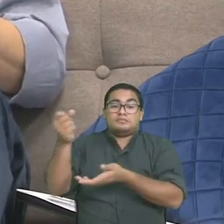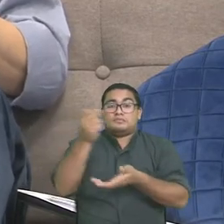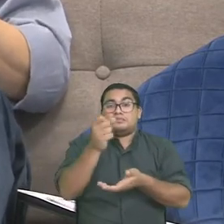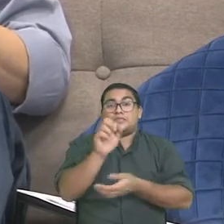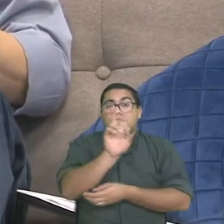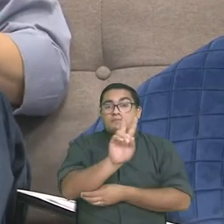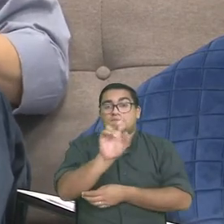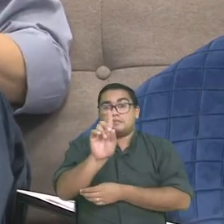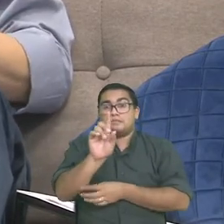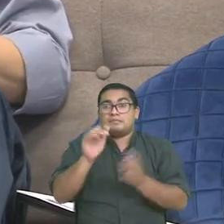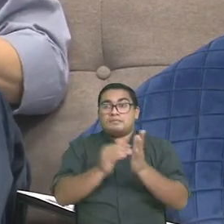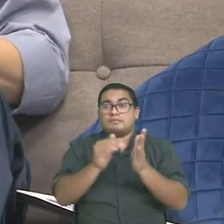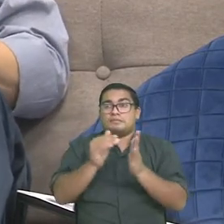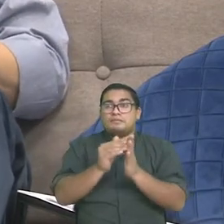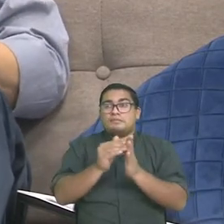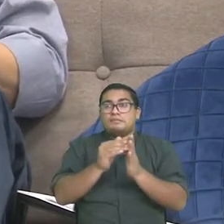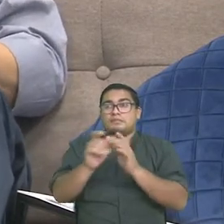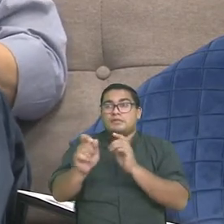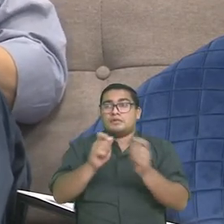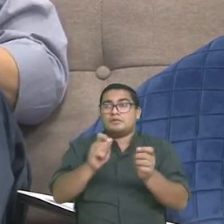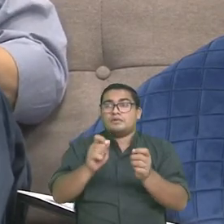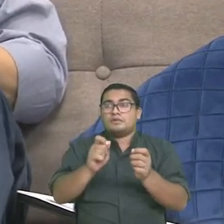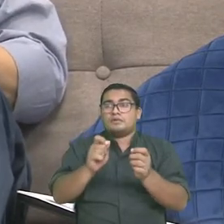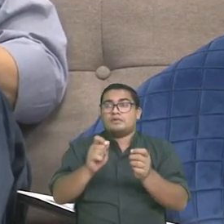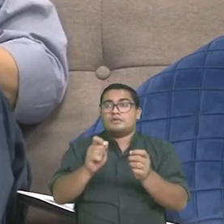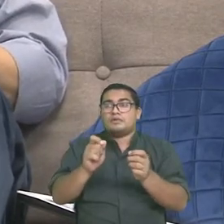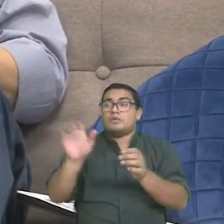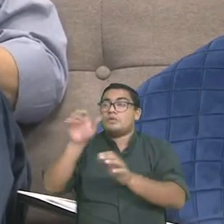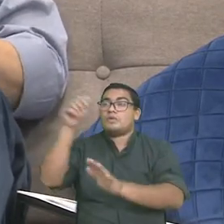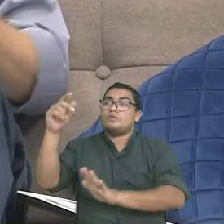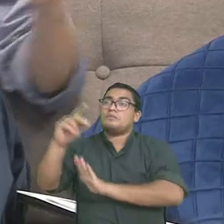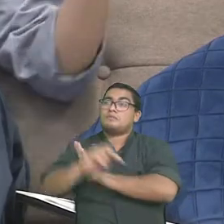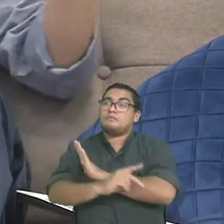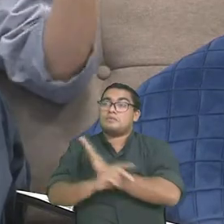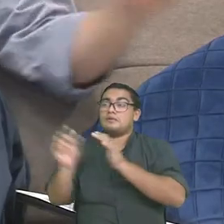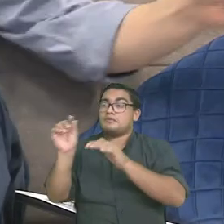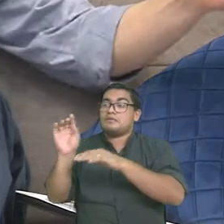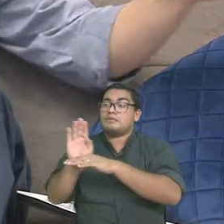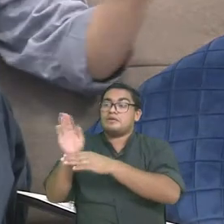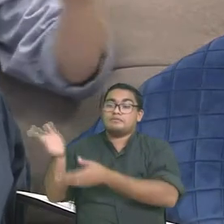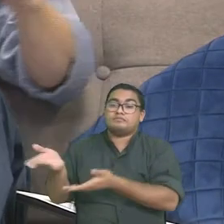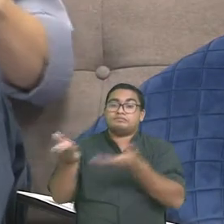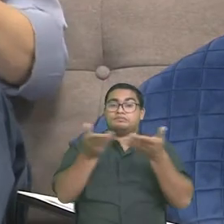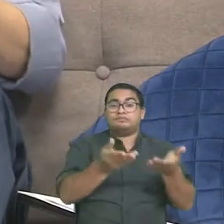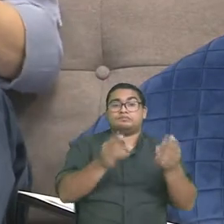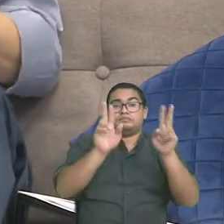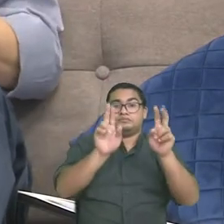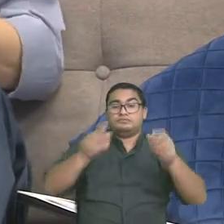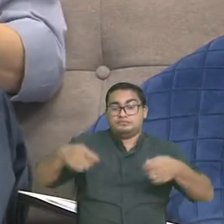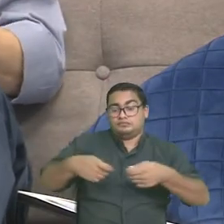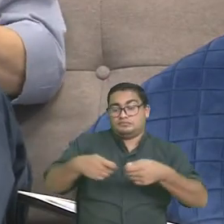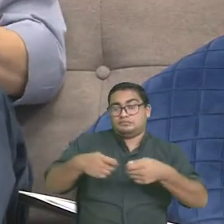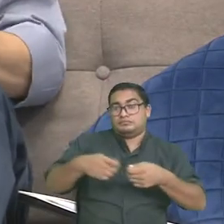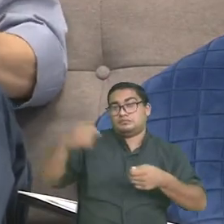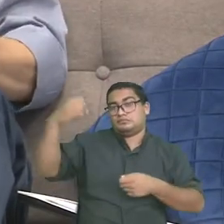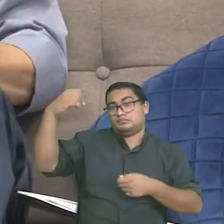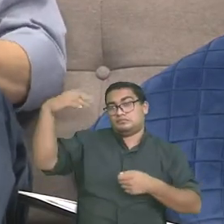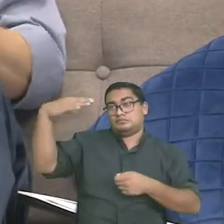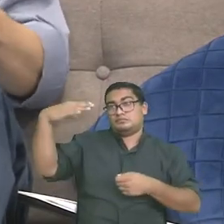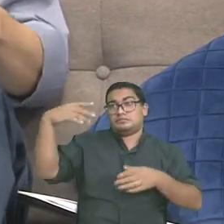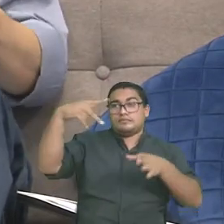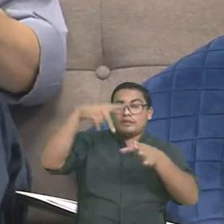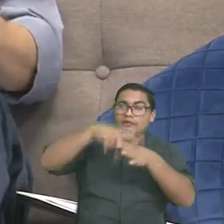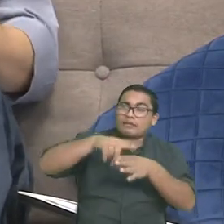21 millones de dólares nos lo estaba dando la cooperación internacional para avanzar en el tema de la electrificación